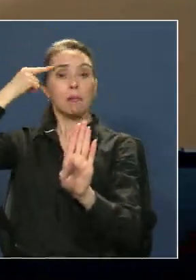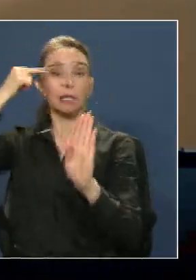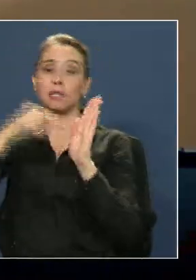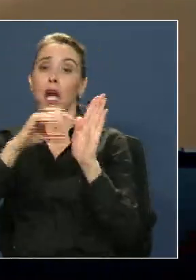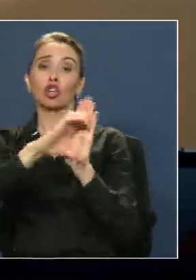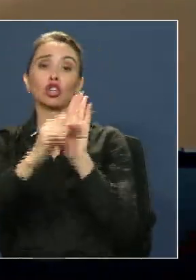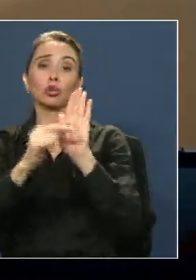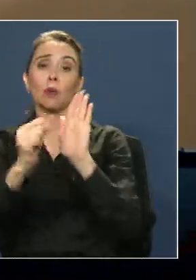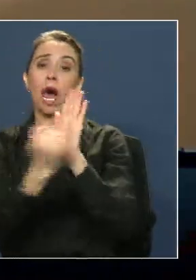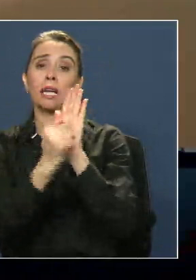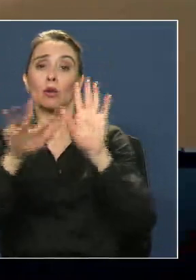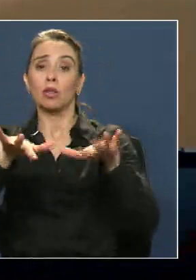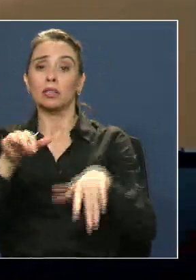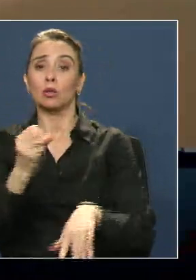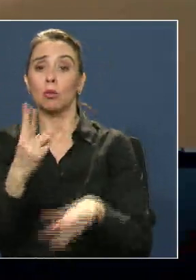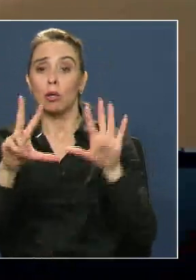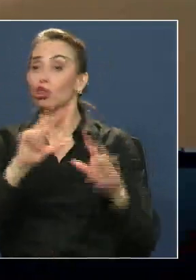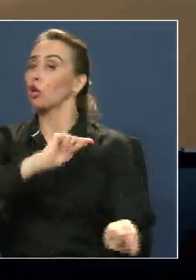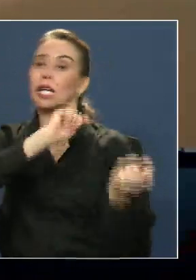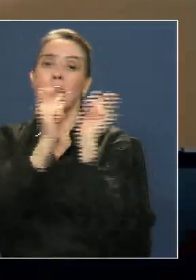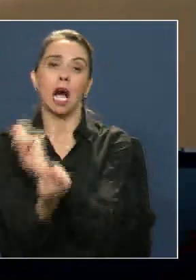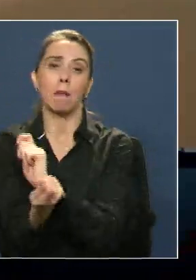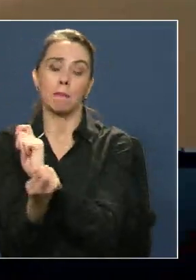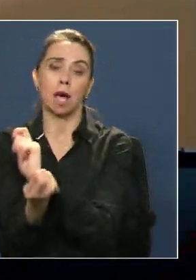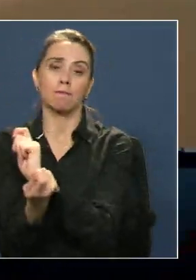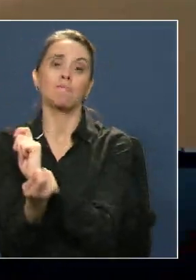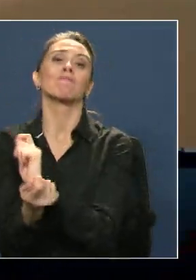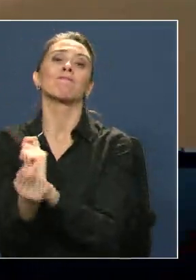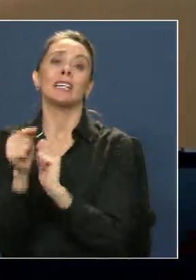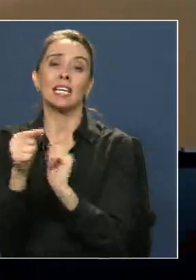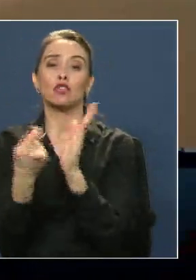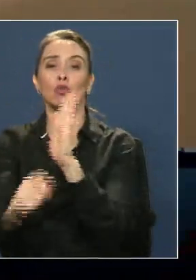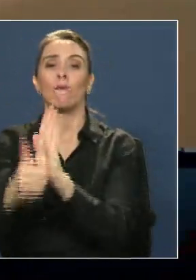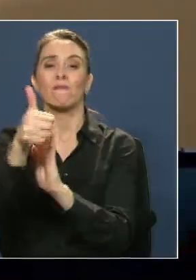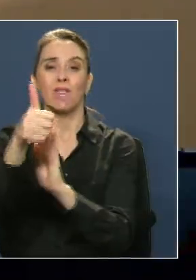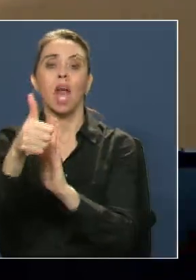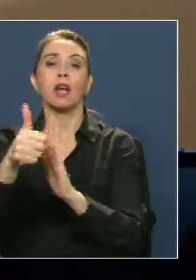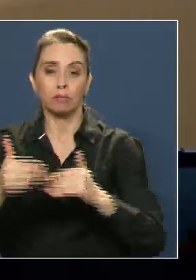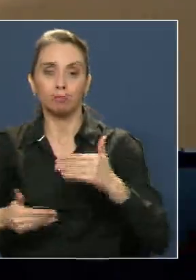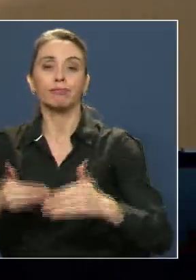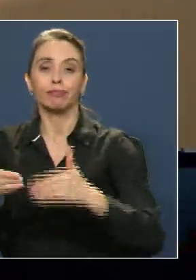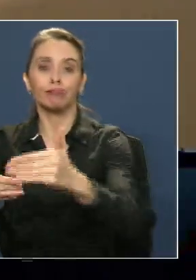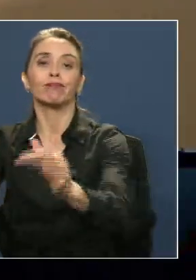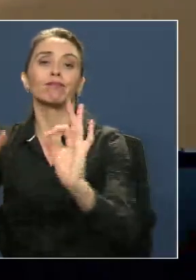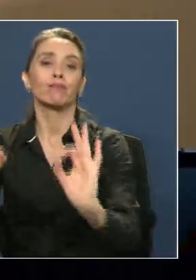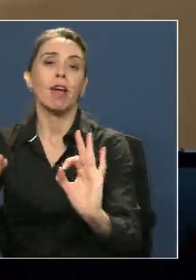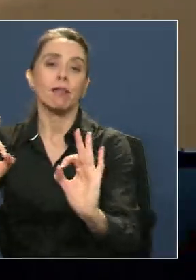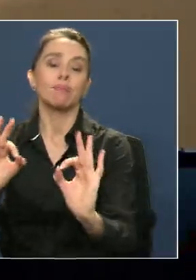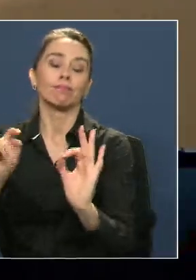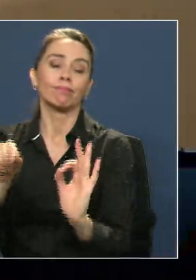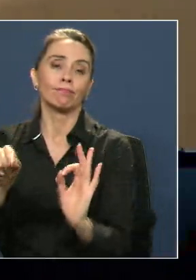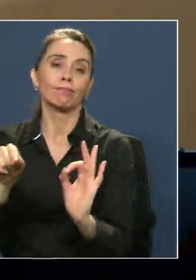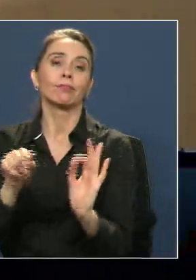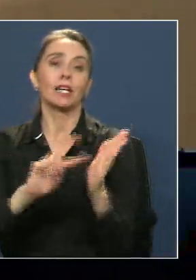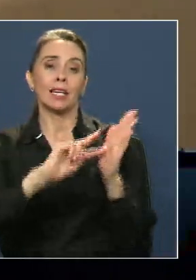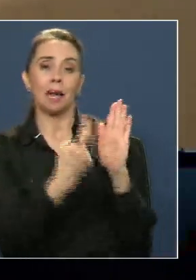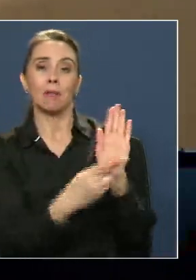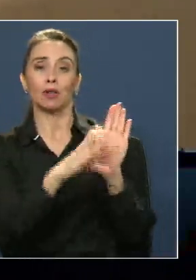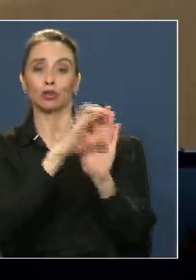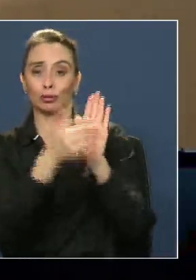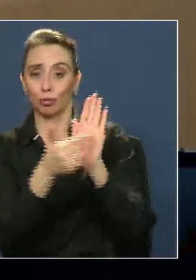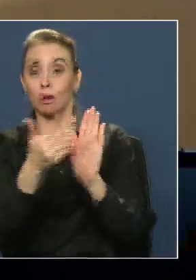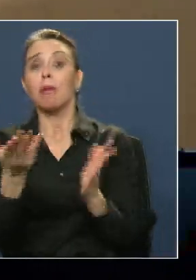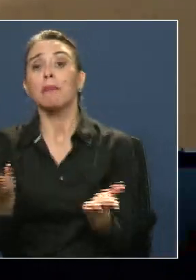constitucional a este artículo 19, número 8. Ese sería el camino correcto, ese sería el camino real. Pero lo que estamos teniendo hoy